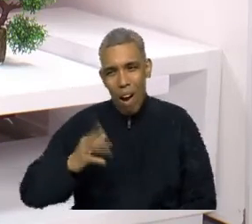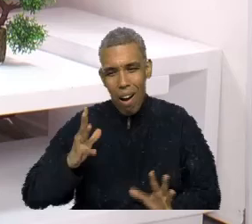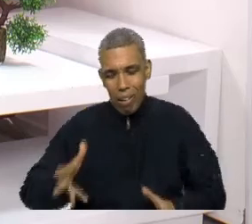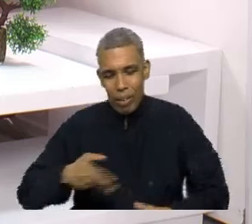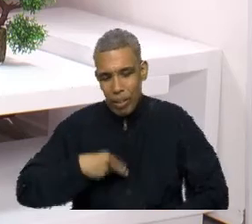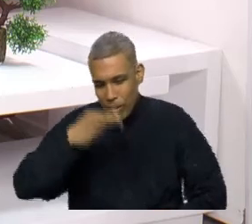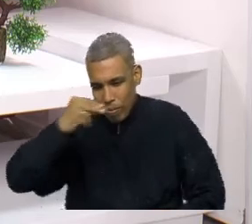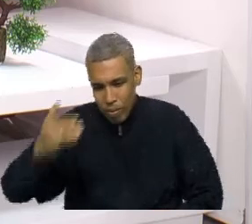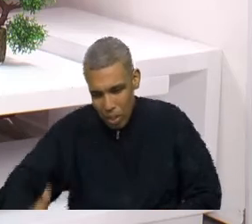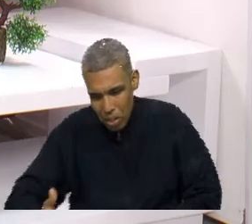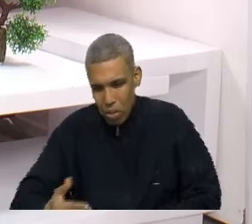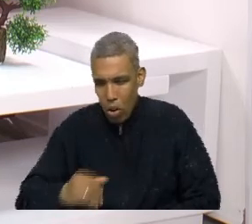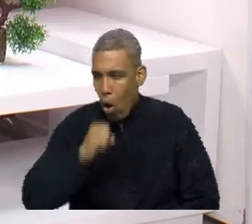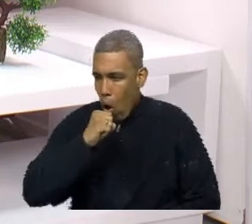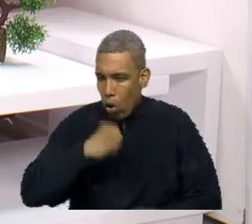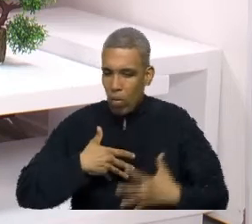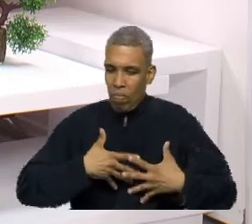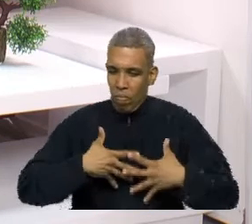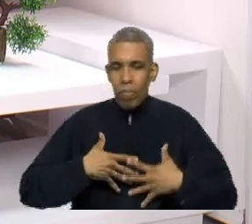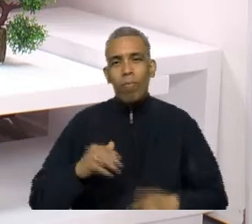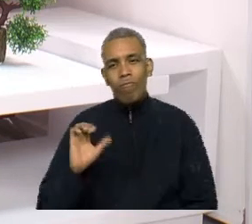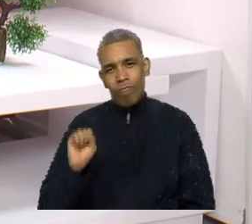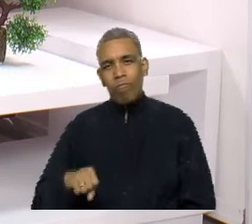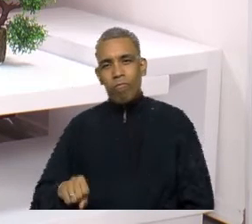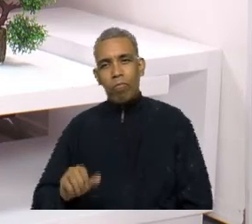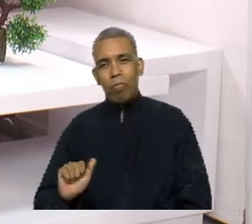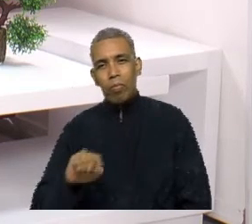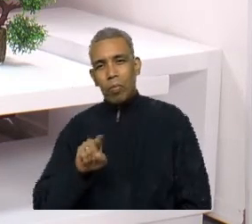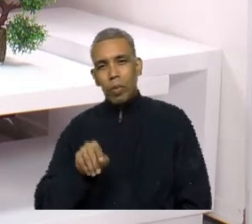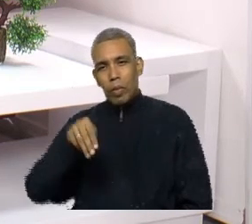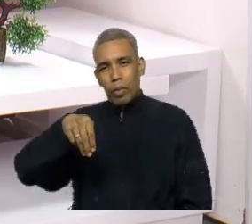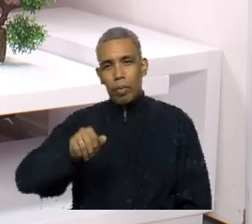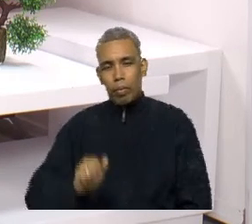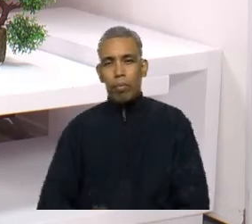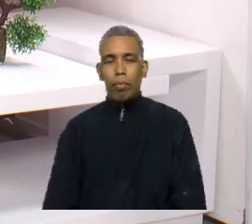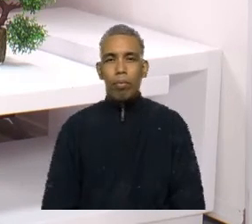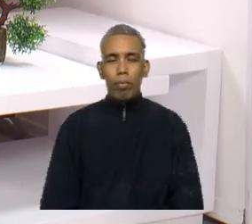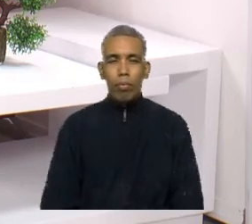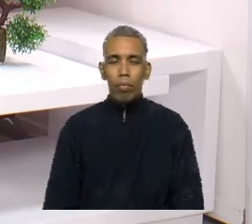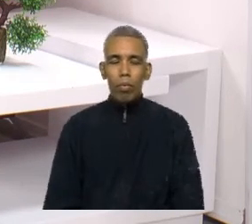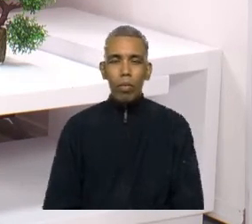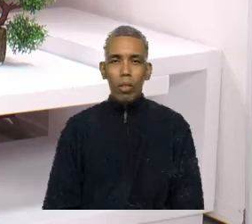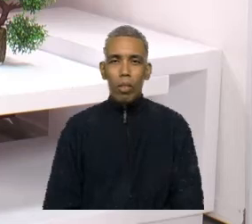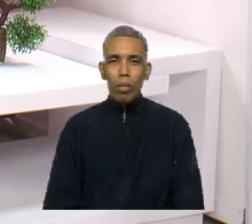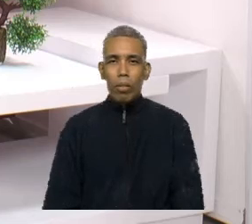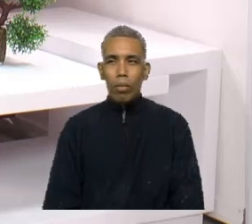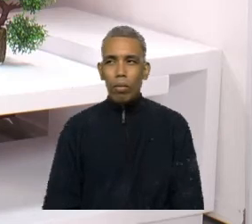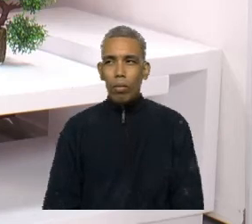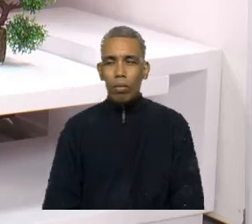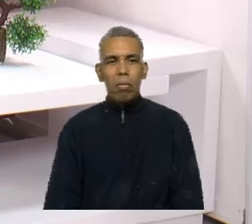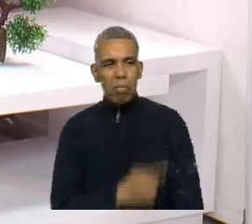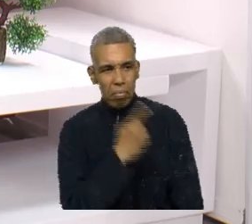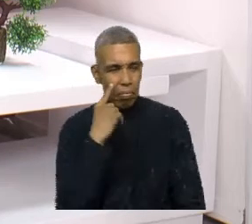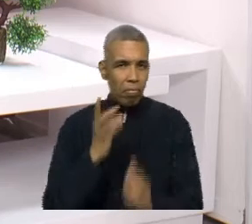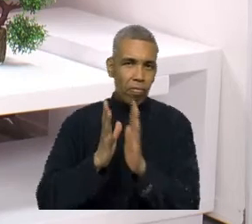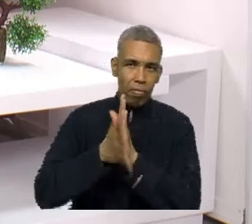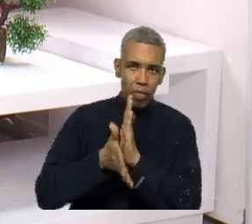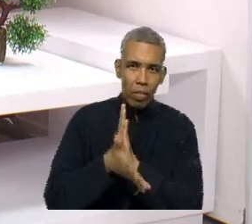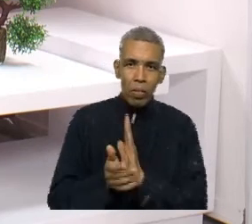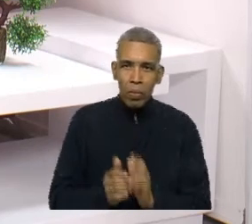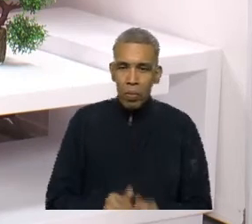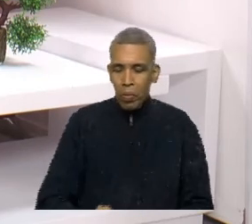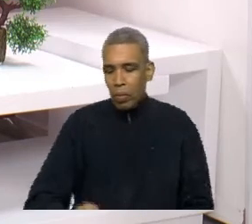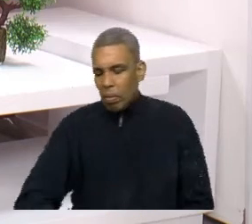hablado con el tema de las alergias y las gripas, como es el estar en adecuados entornos, el no uso de los límpidos,